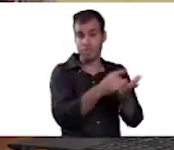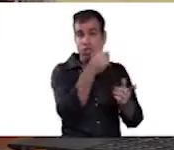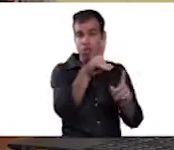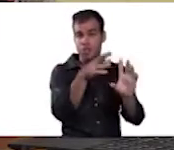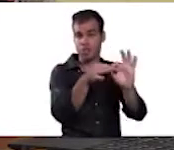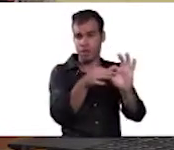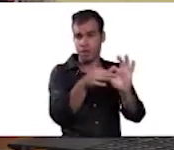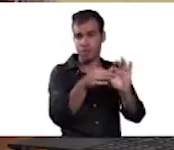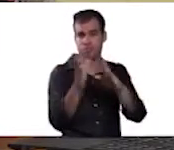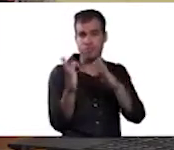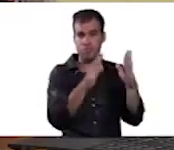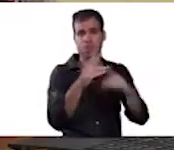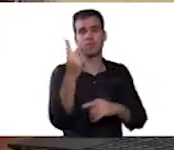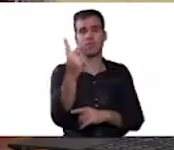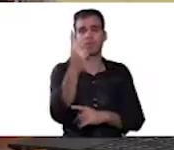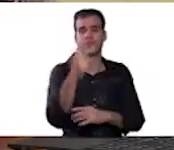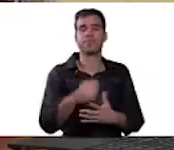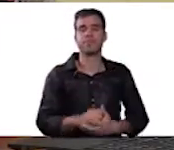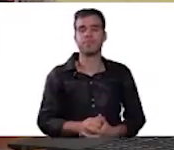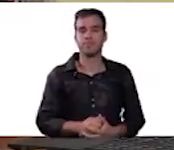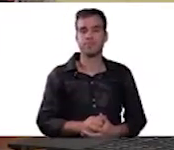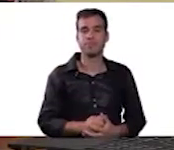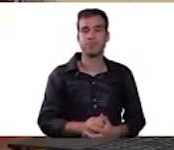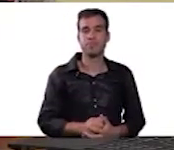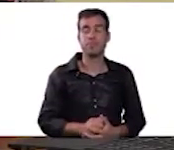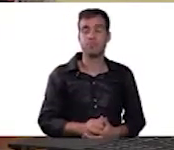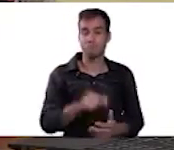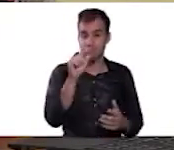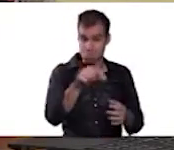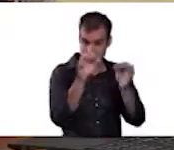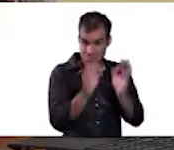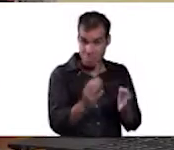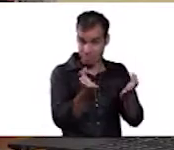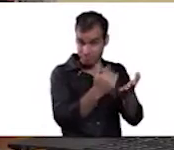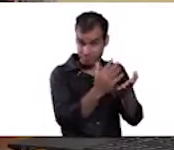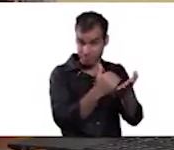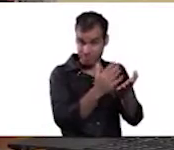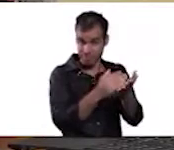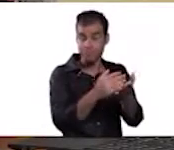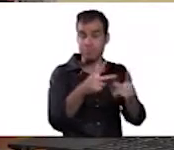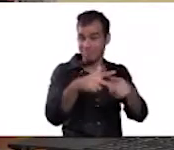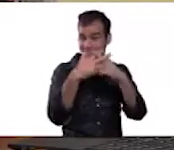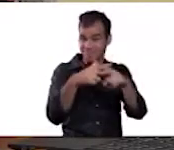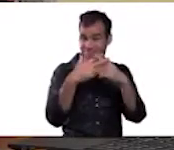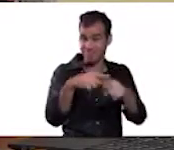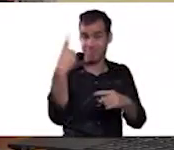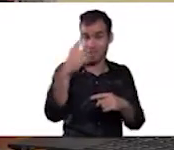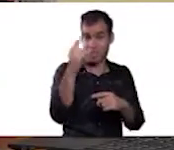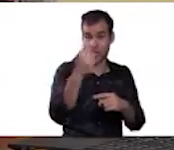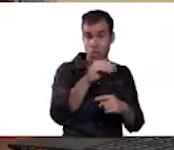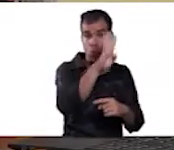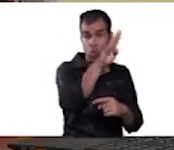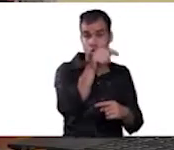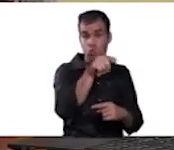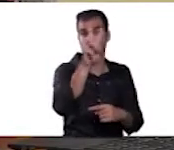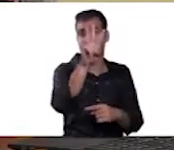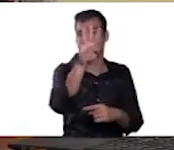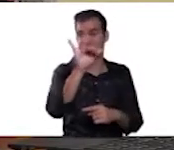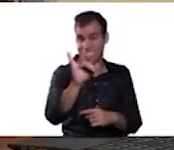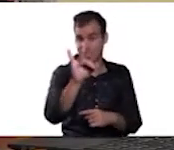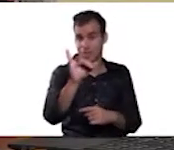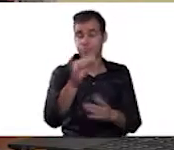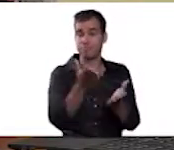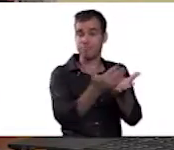grado parte 2. Y entonces de ahí ese mismo libro van a resolver los ejercicios 4.37,